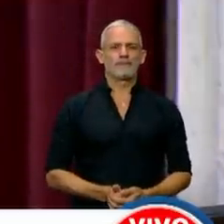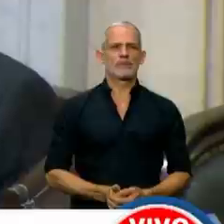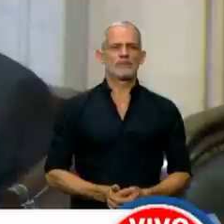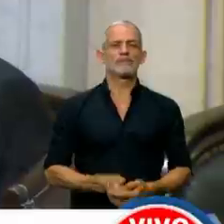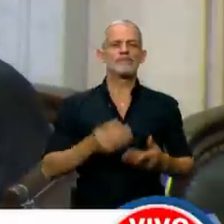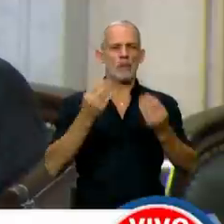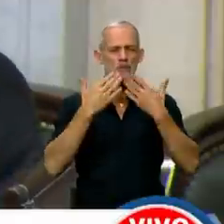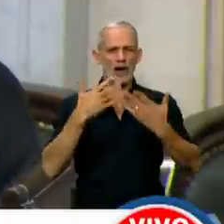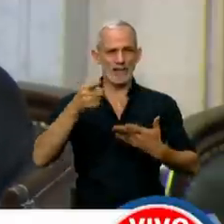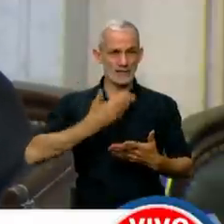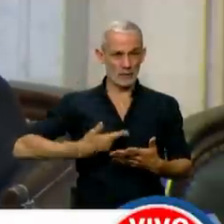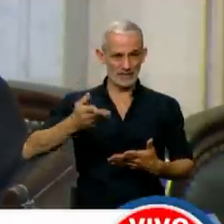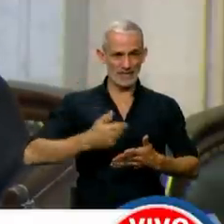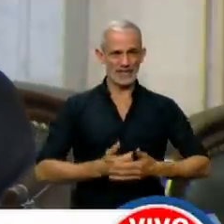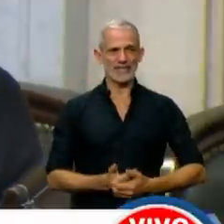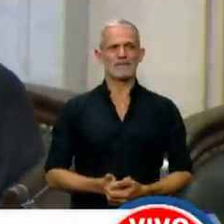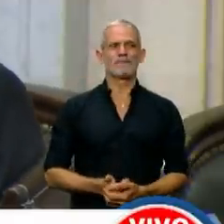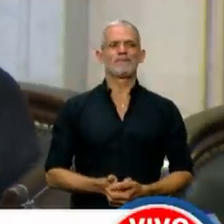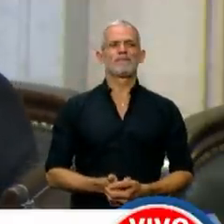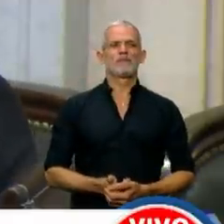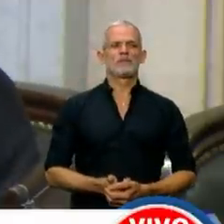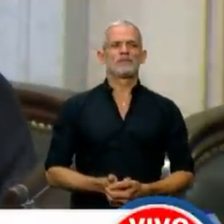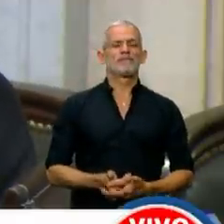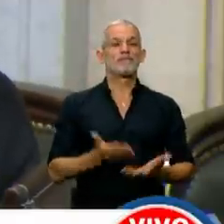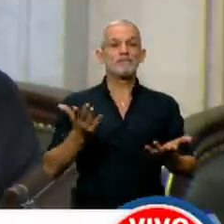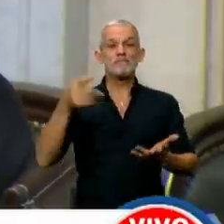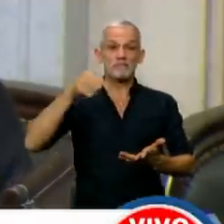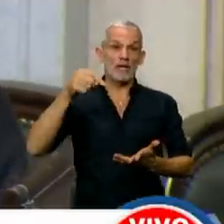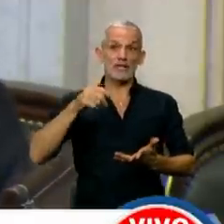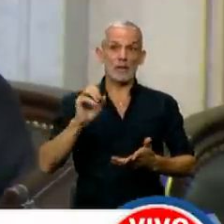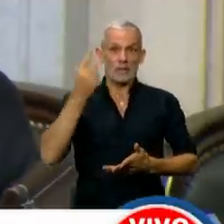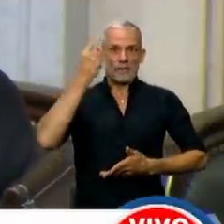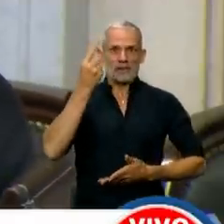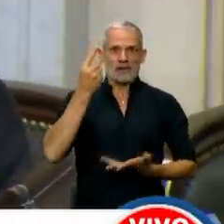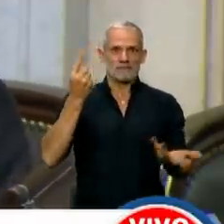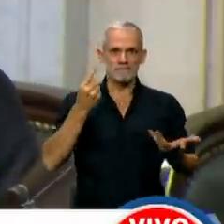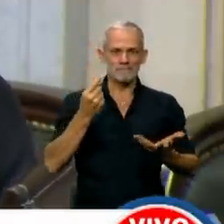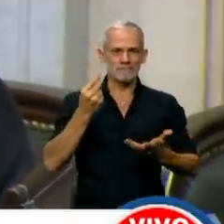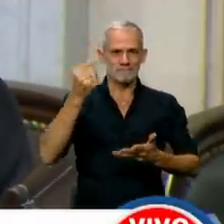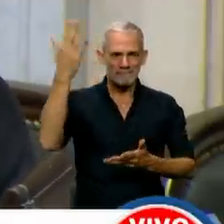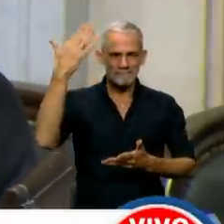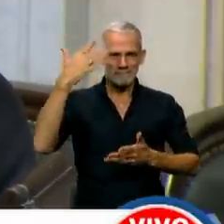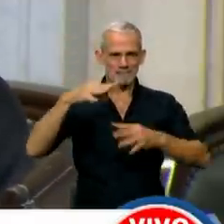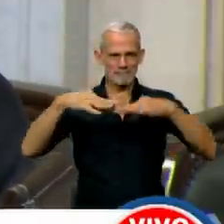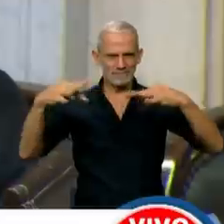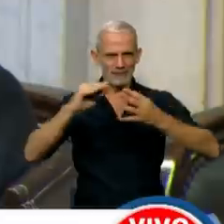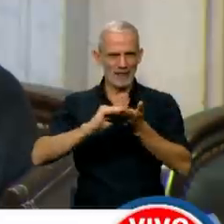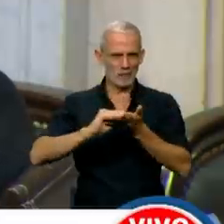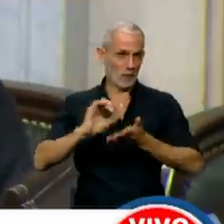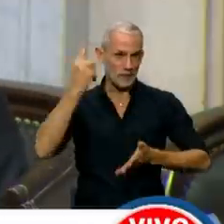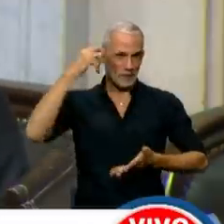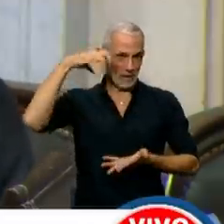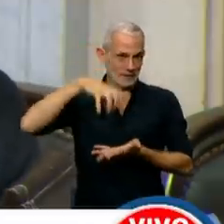muchas gracias señor presidente siendo esta mi primera intervención en esta honorable cámara